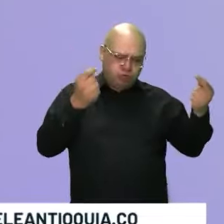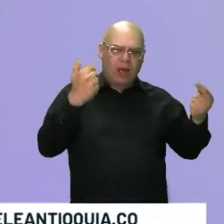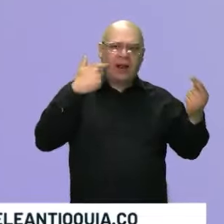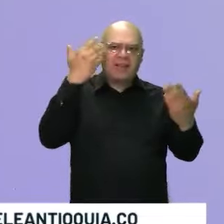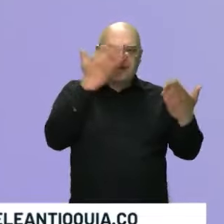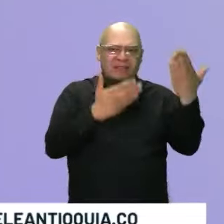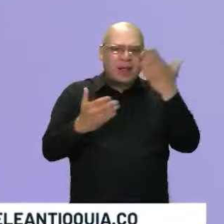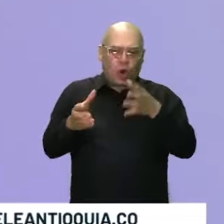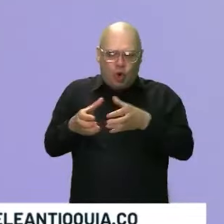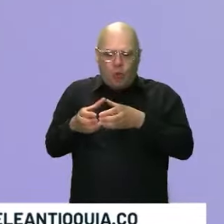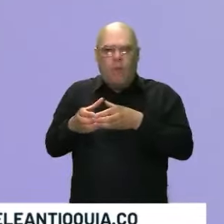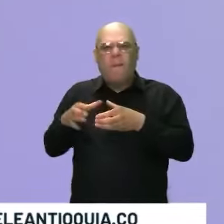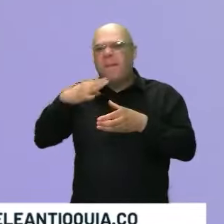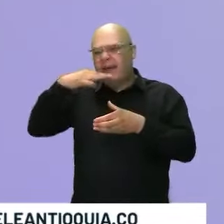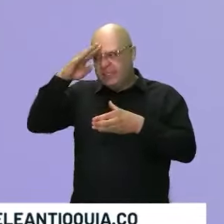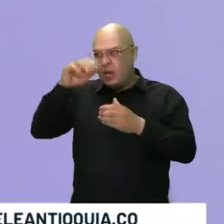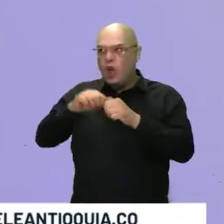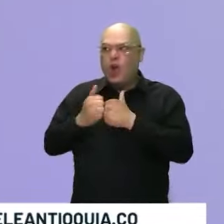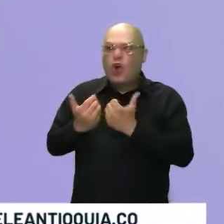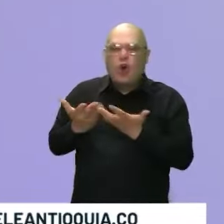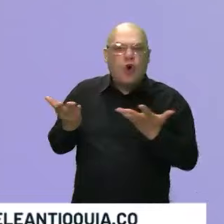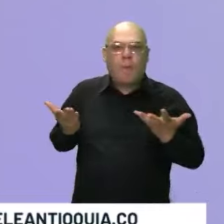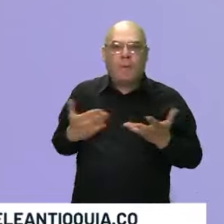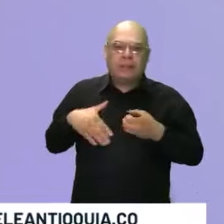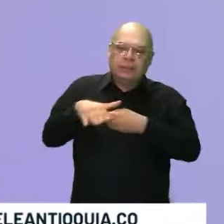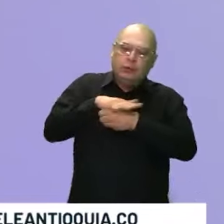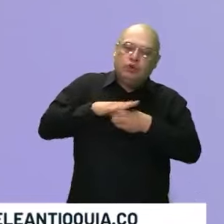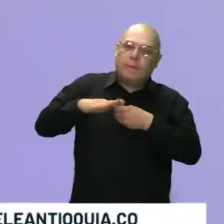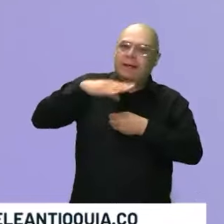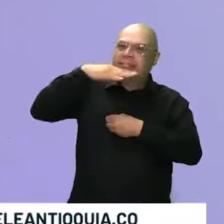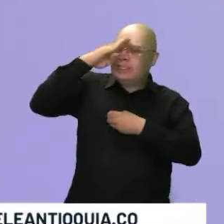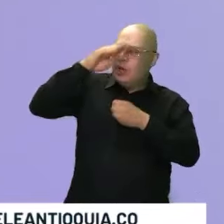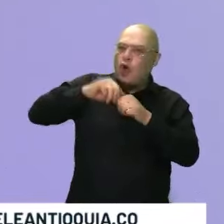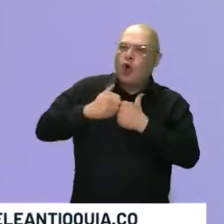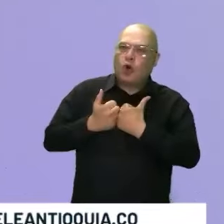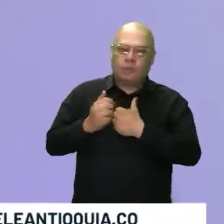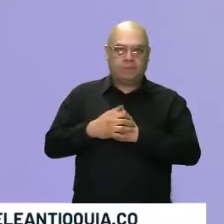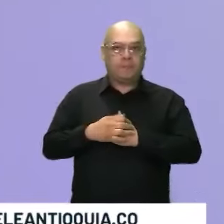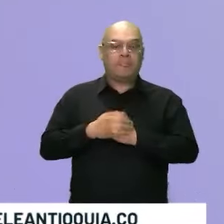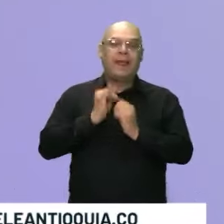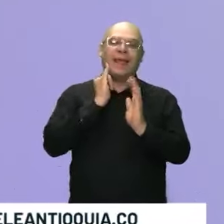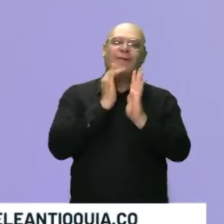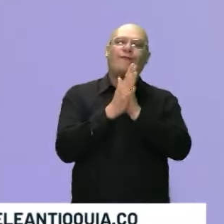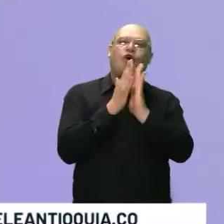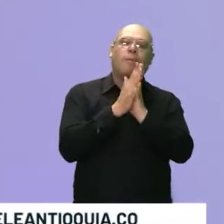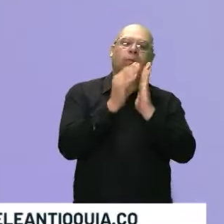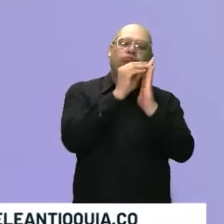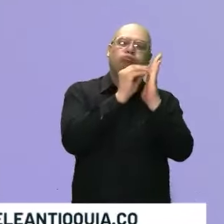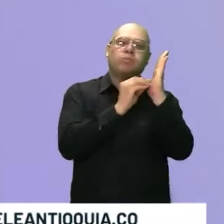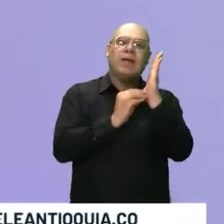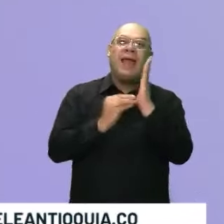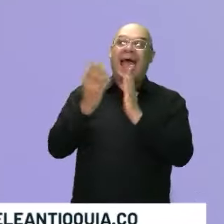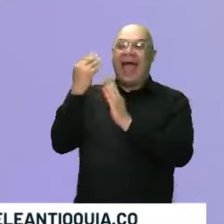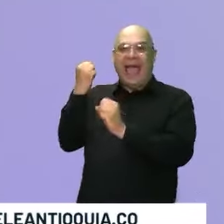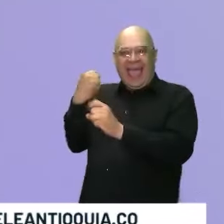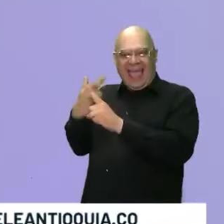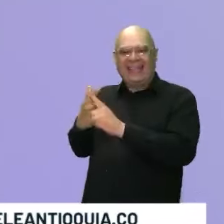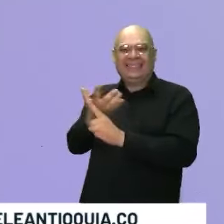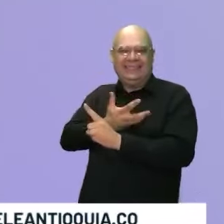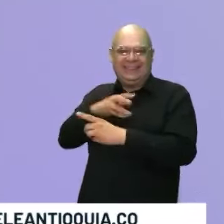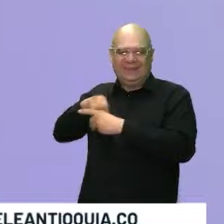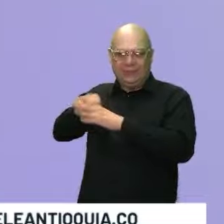Medellín Cómo Vamos acerca del estado de la ciudad. El centro del informe es lo que dejó la administración anterior en áreas como la